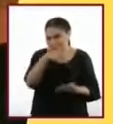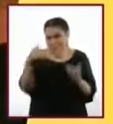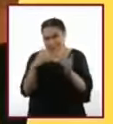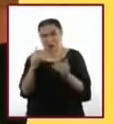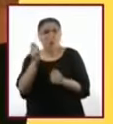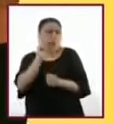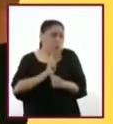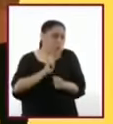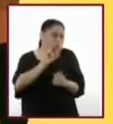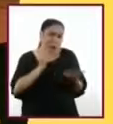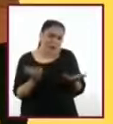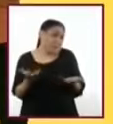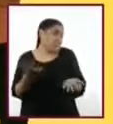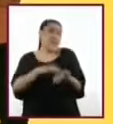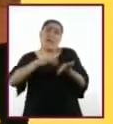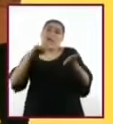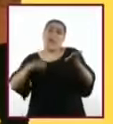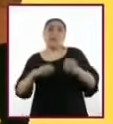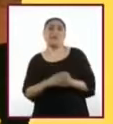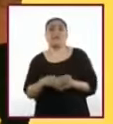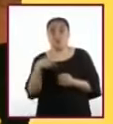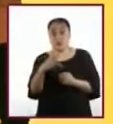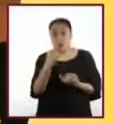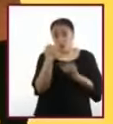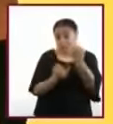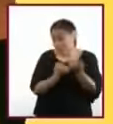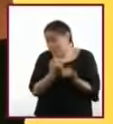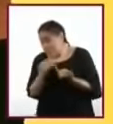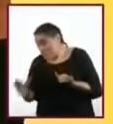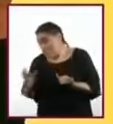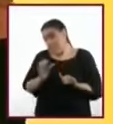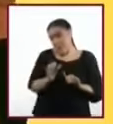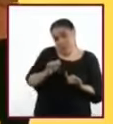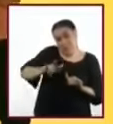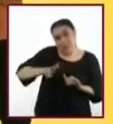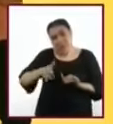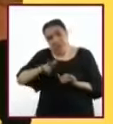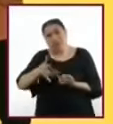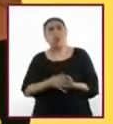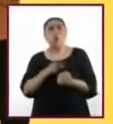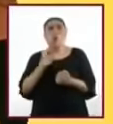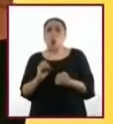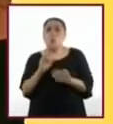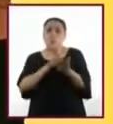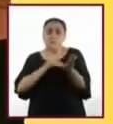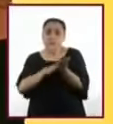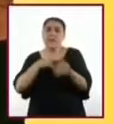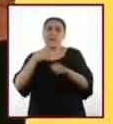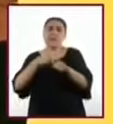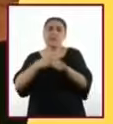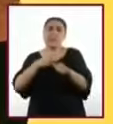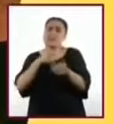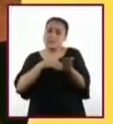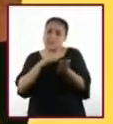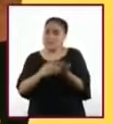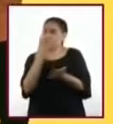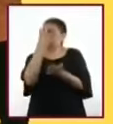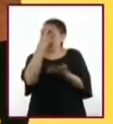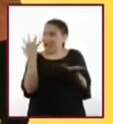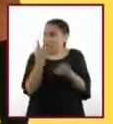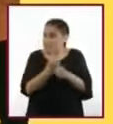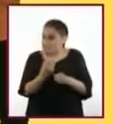ellos. Por ejemplo, usar sus juguetes como títeres, fabricar máscaras con papel o cartón y jugar con sus